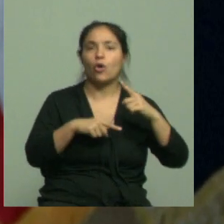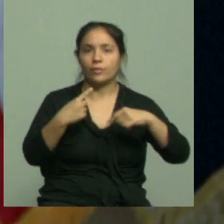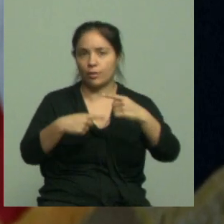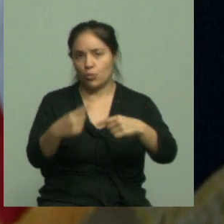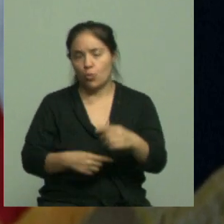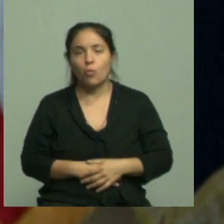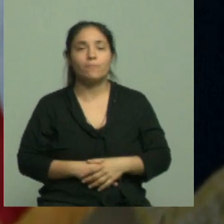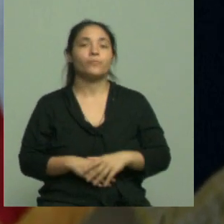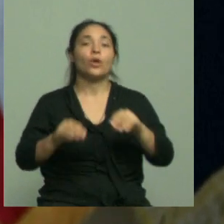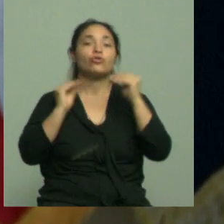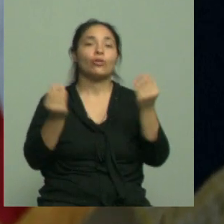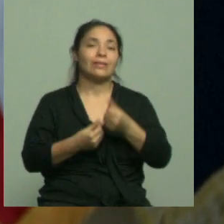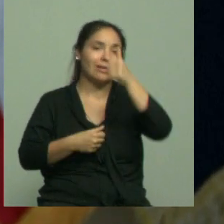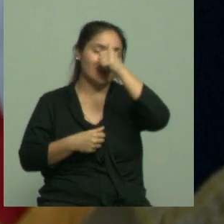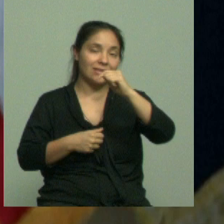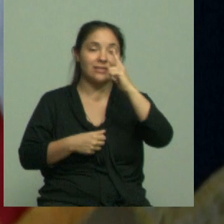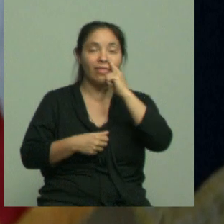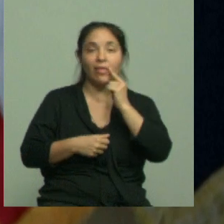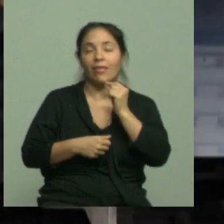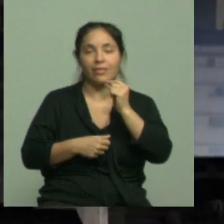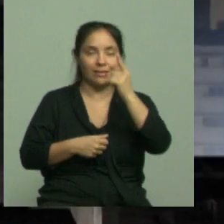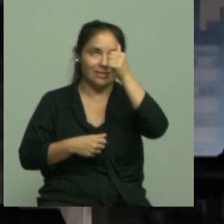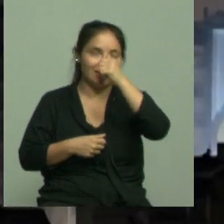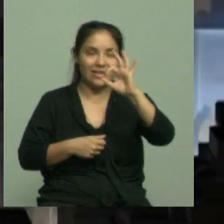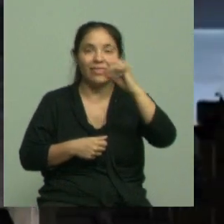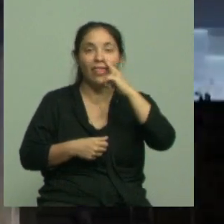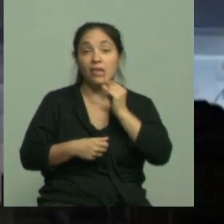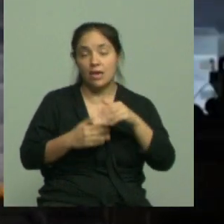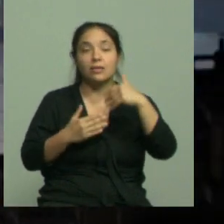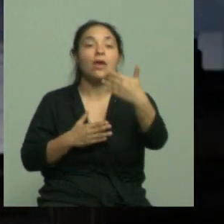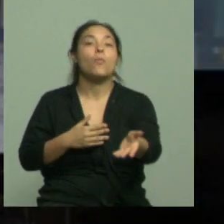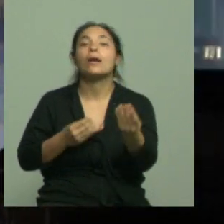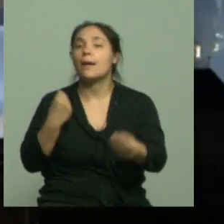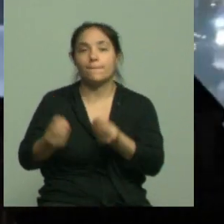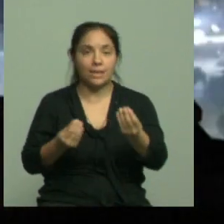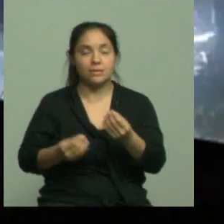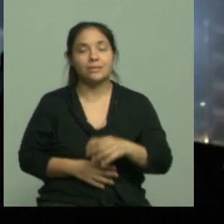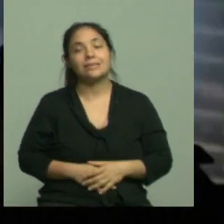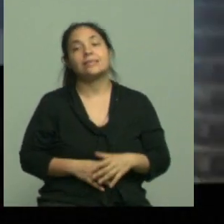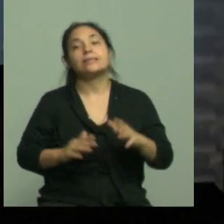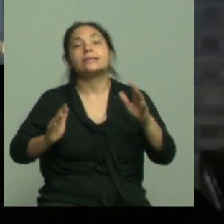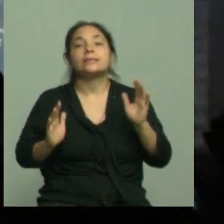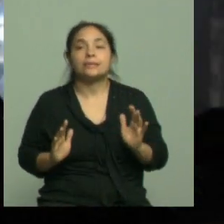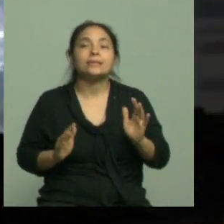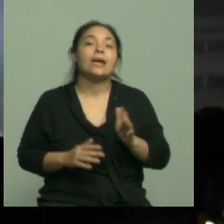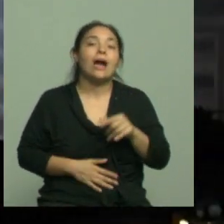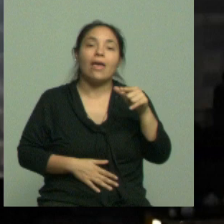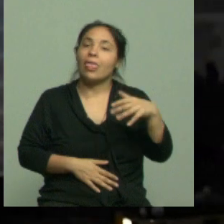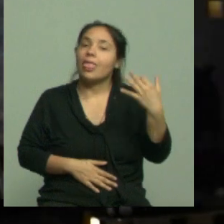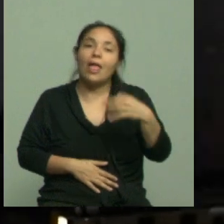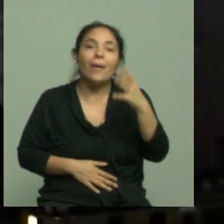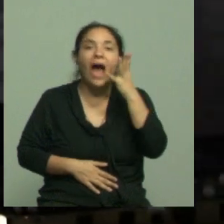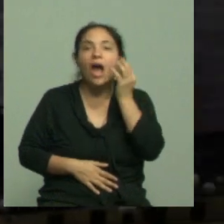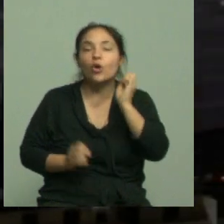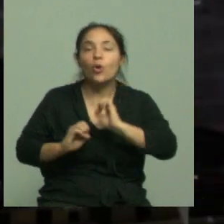Son 60 días, ¿y después qué? Es ahí donde creo yo que tienen que empezar a aparecer un poco de luz al final del